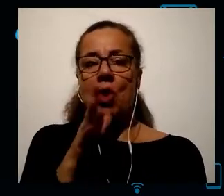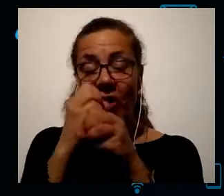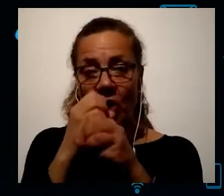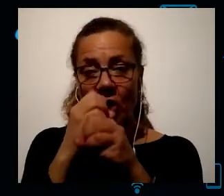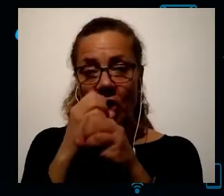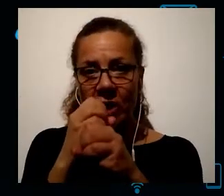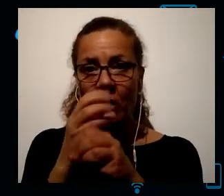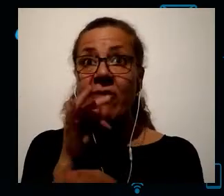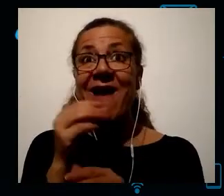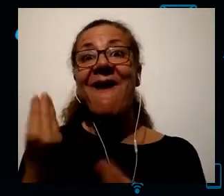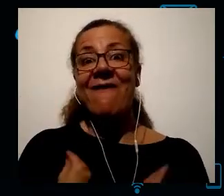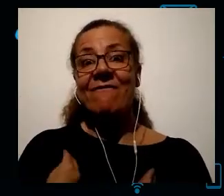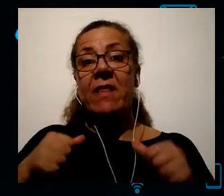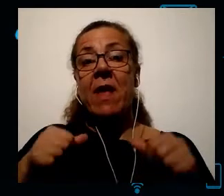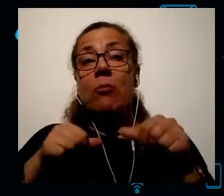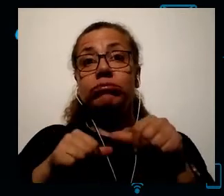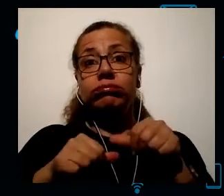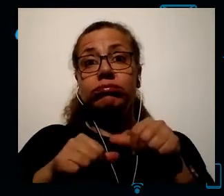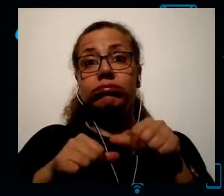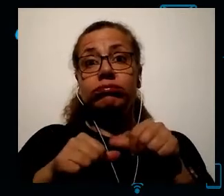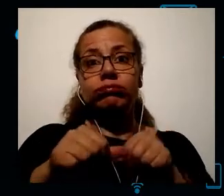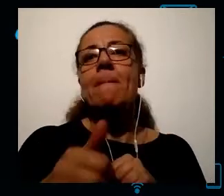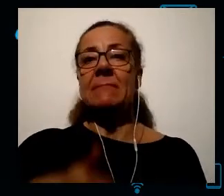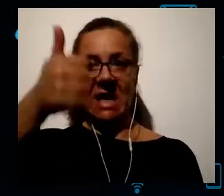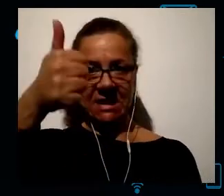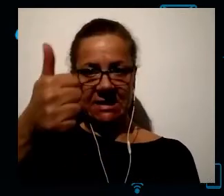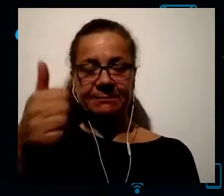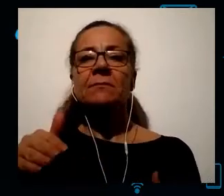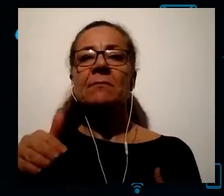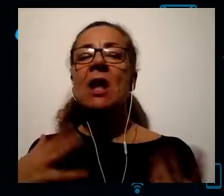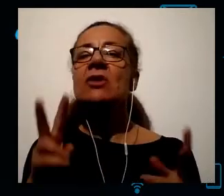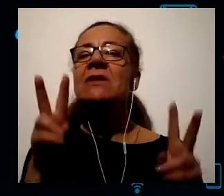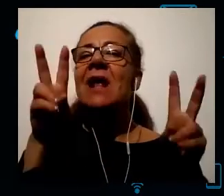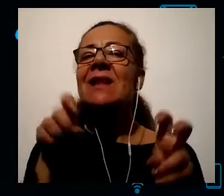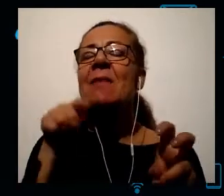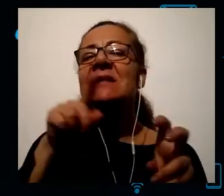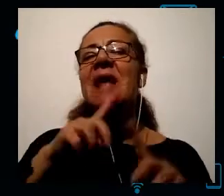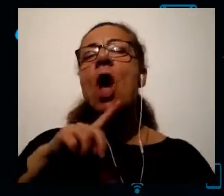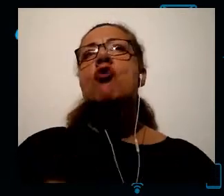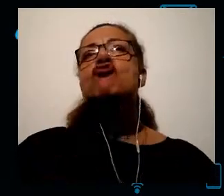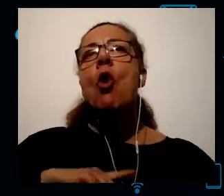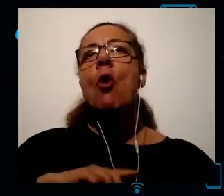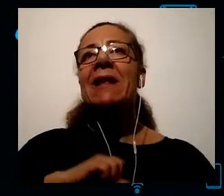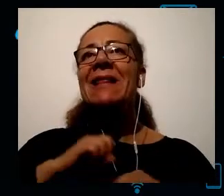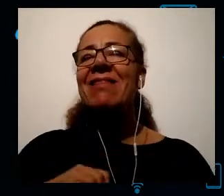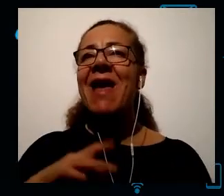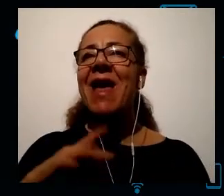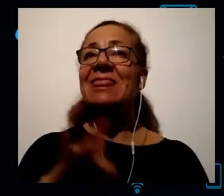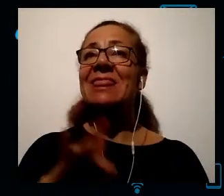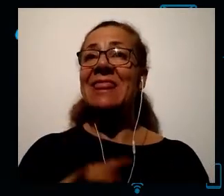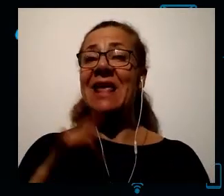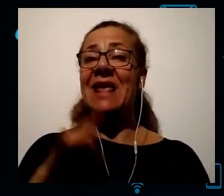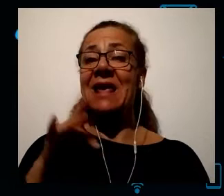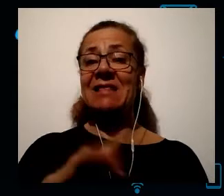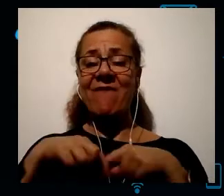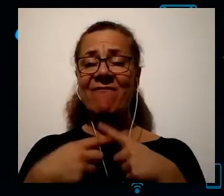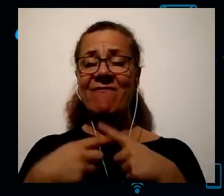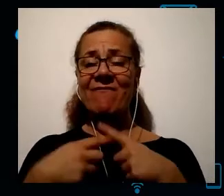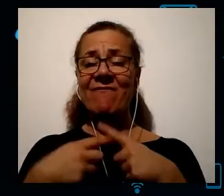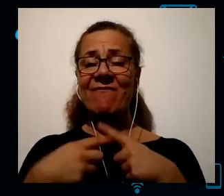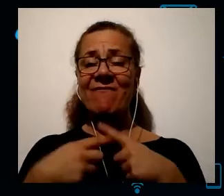por delante por eso el tema es cómo educar esta competencia digital en familia y yo quería hablar fundamentalmente